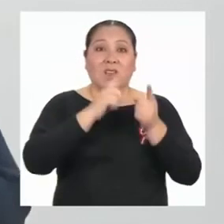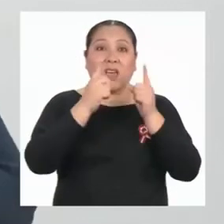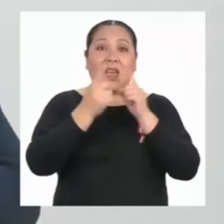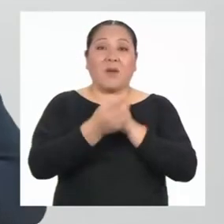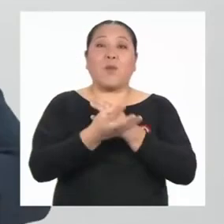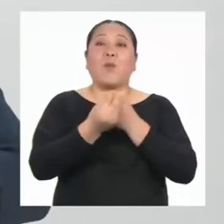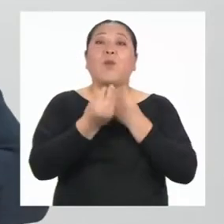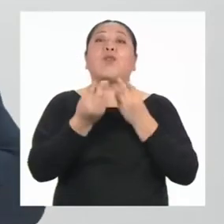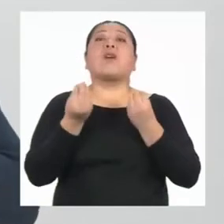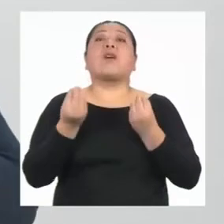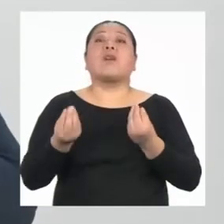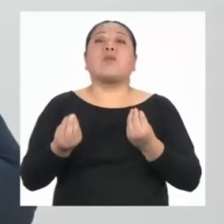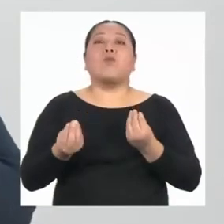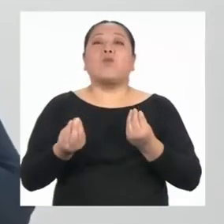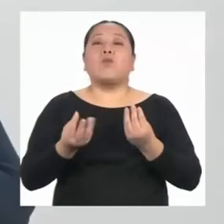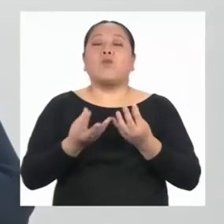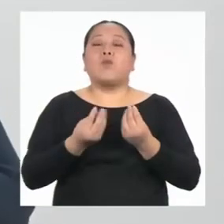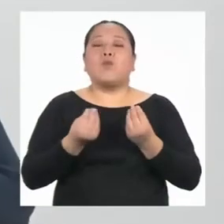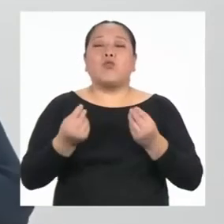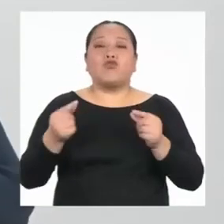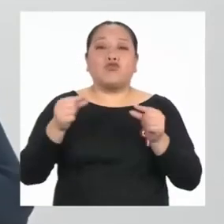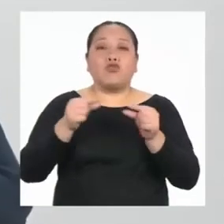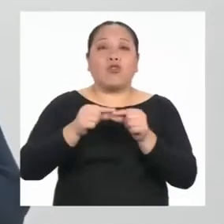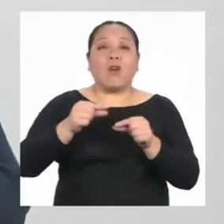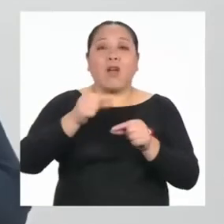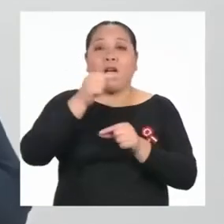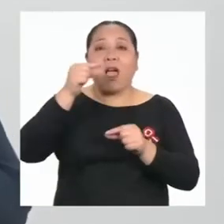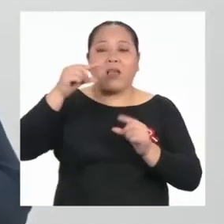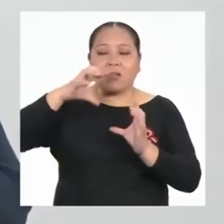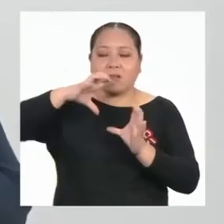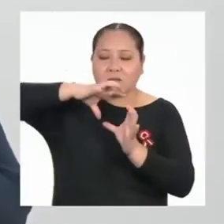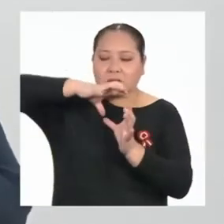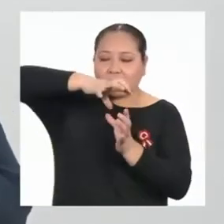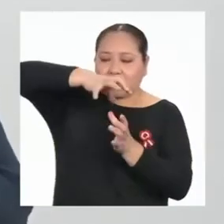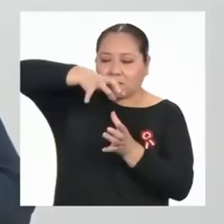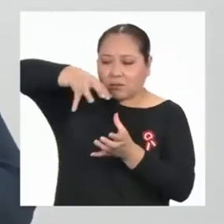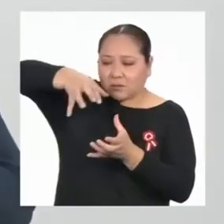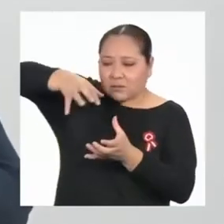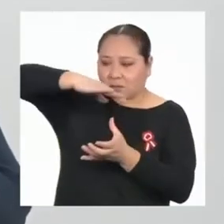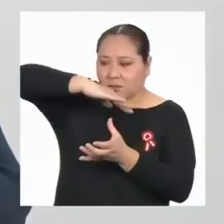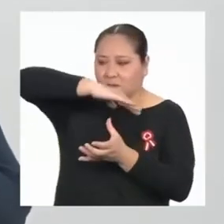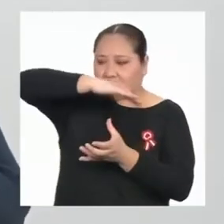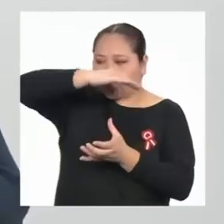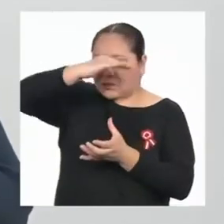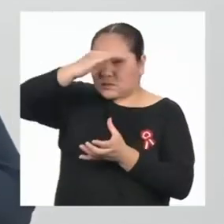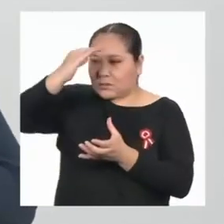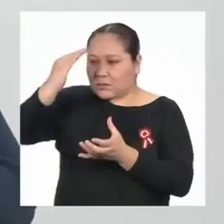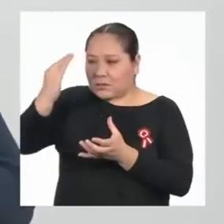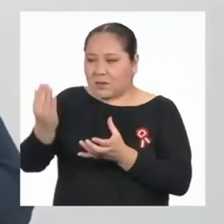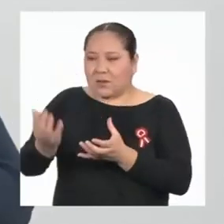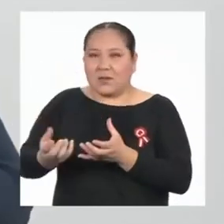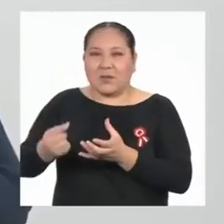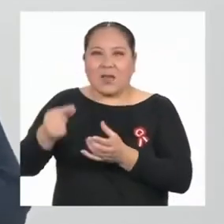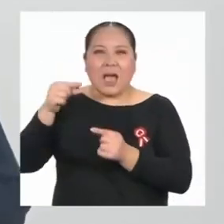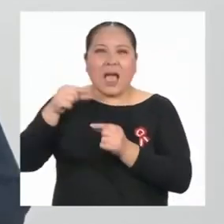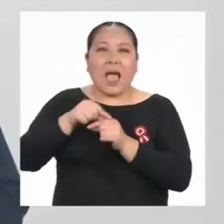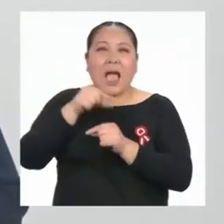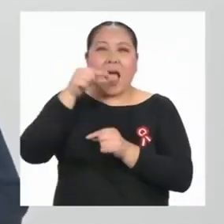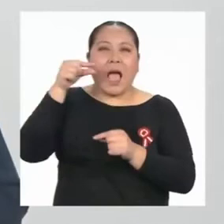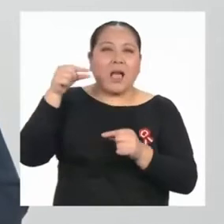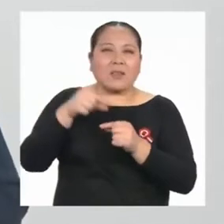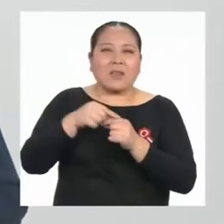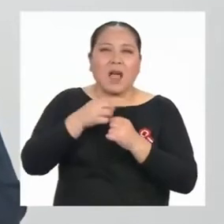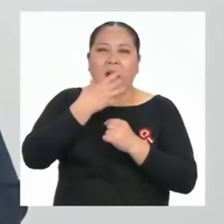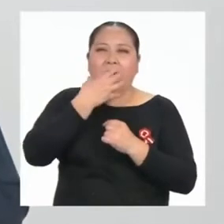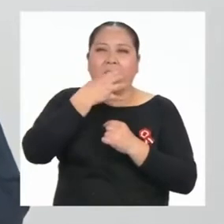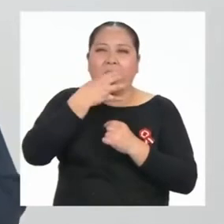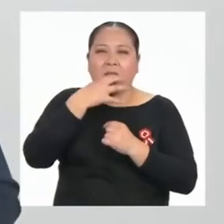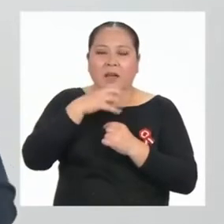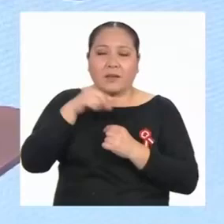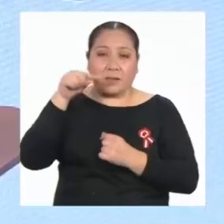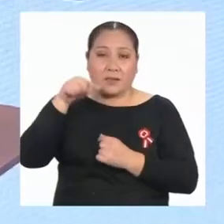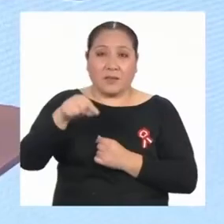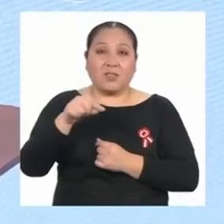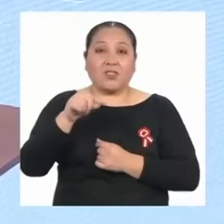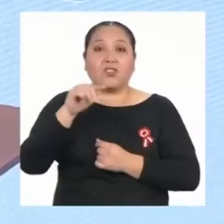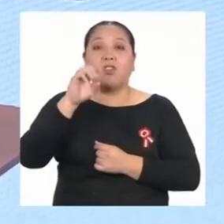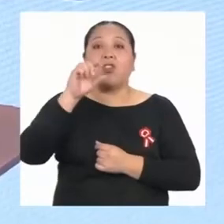de gases de efecto invernadero, que son los agentes contaminantes que mencionaste hace un